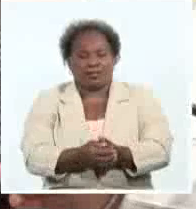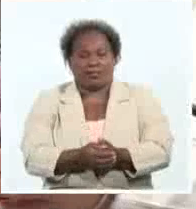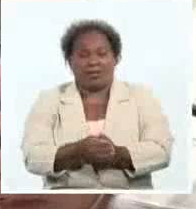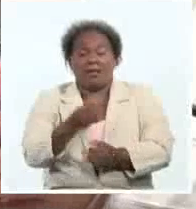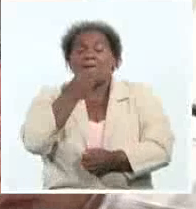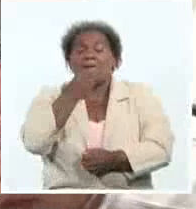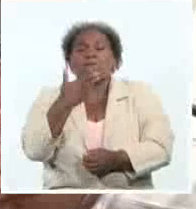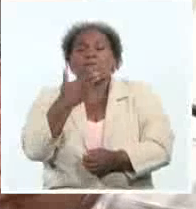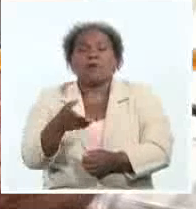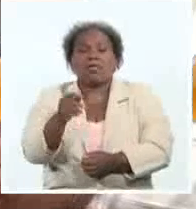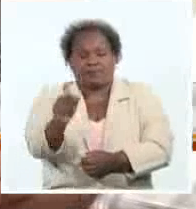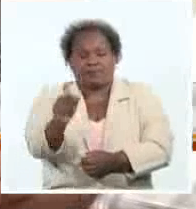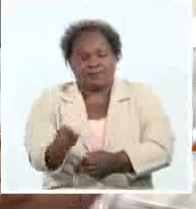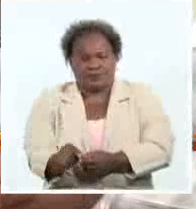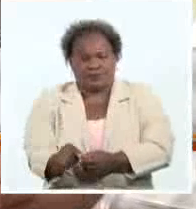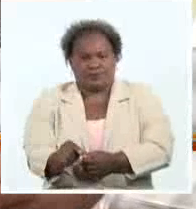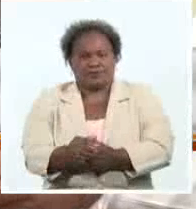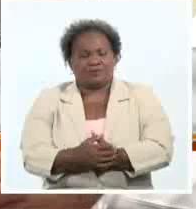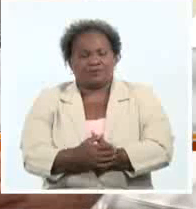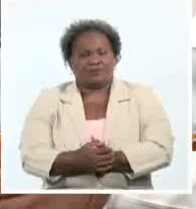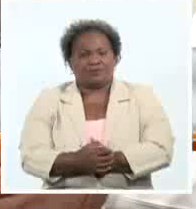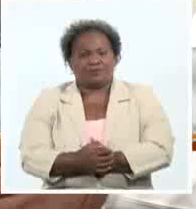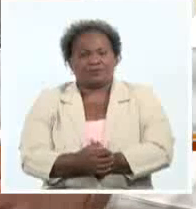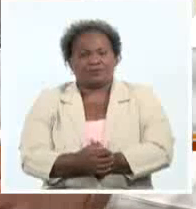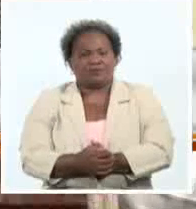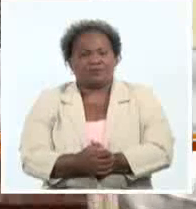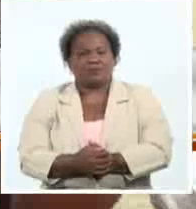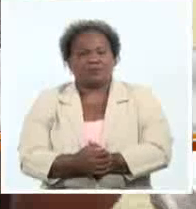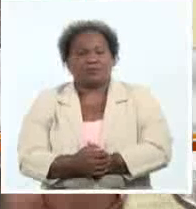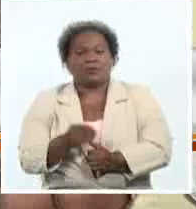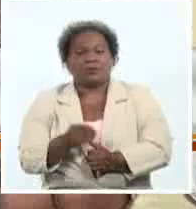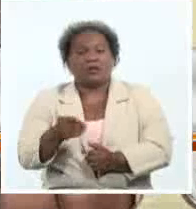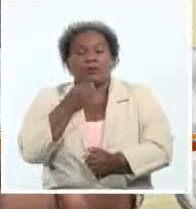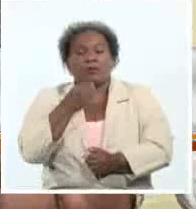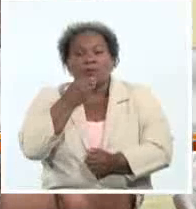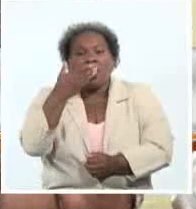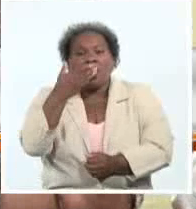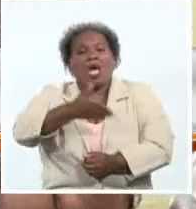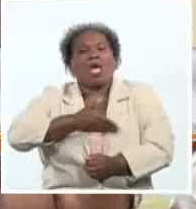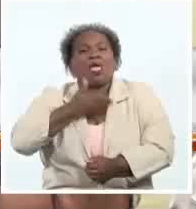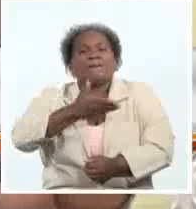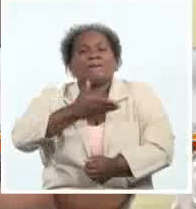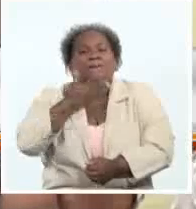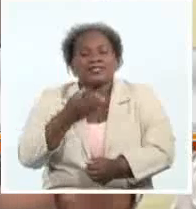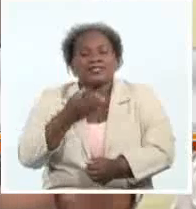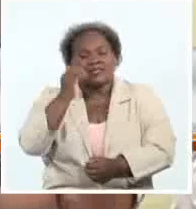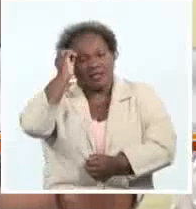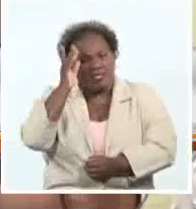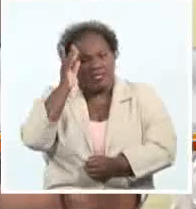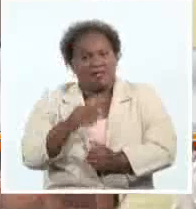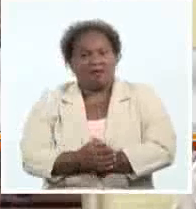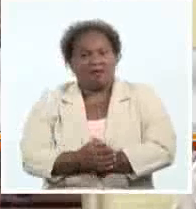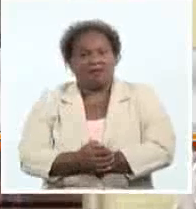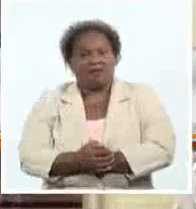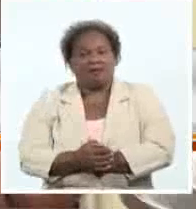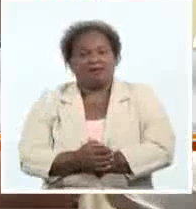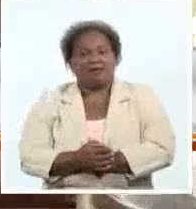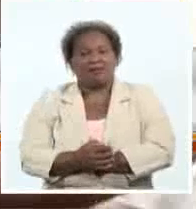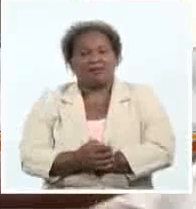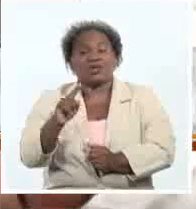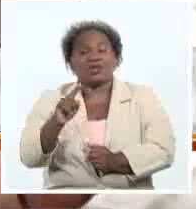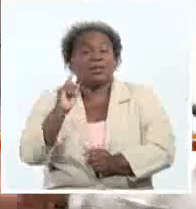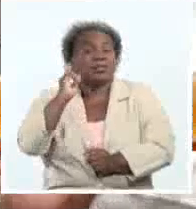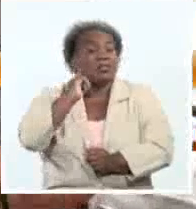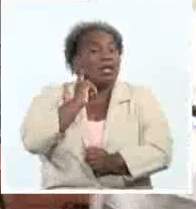gente tenga la capacidad de expresar sus ideas, no solo de